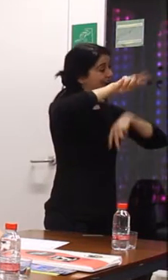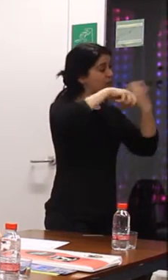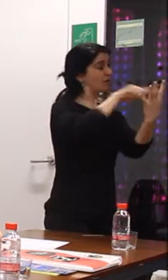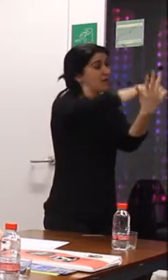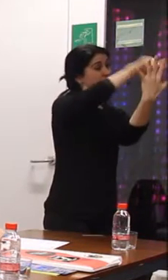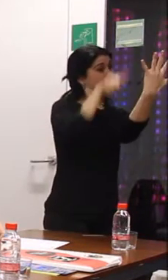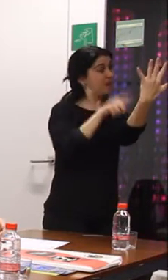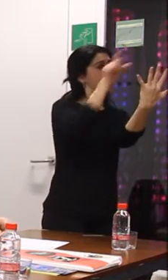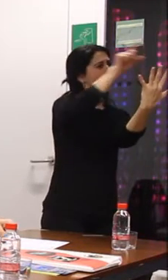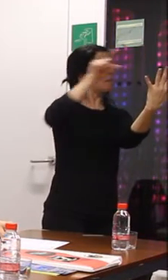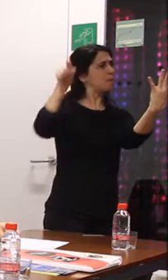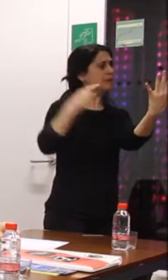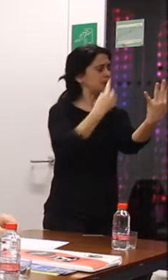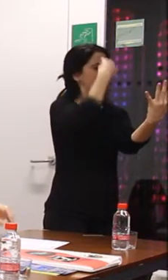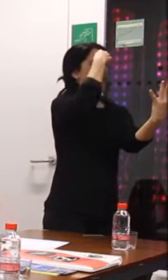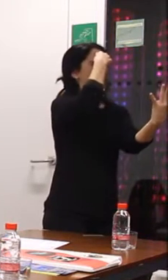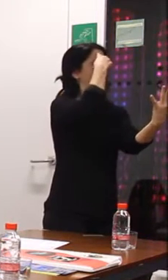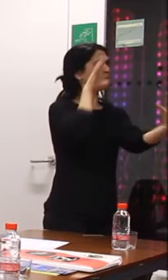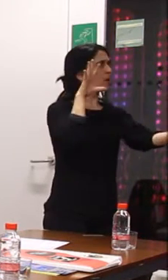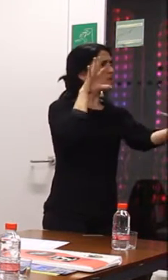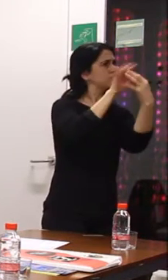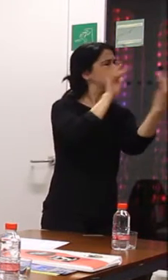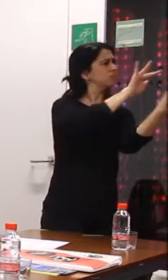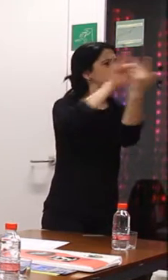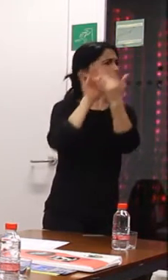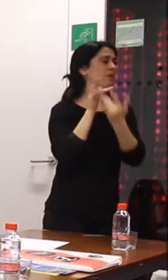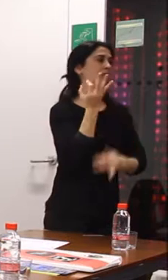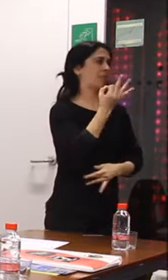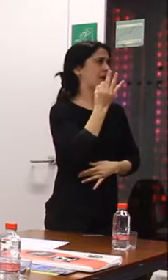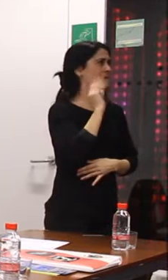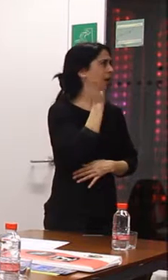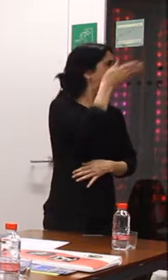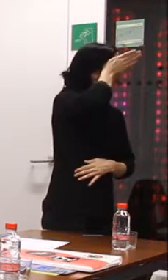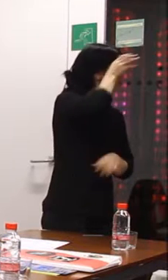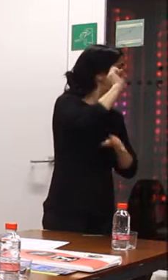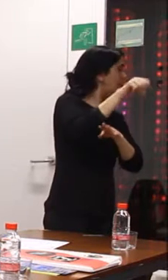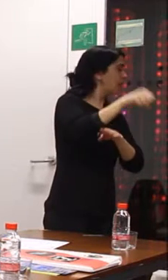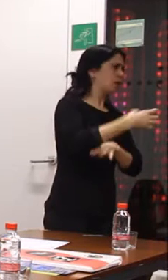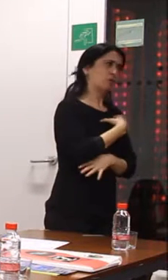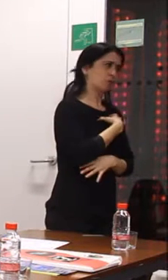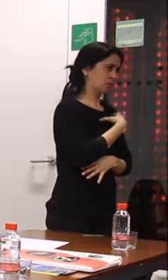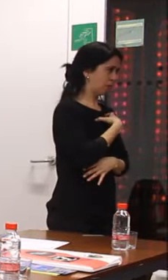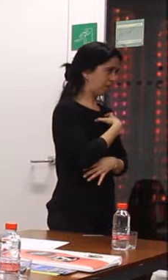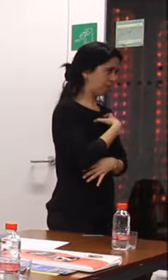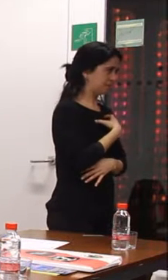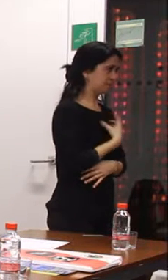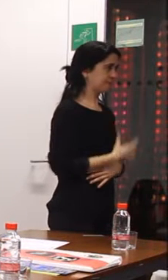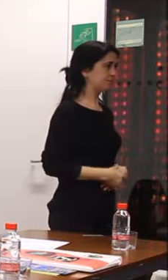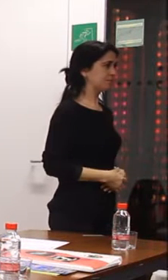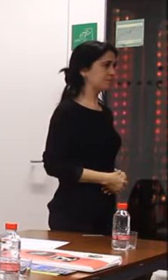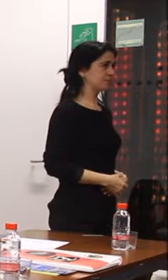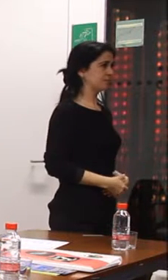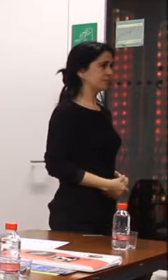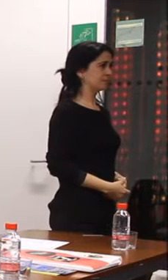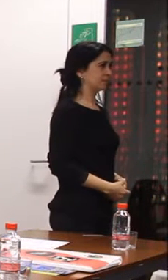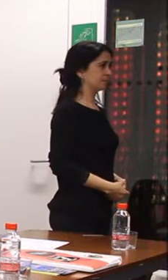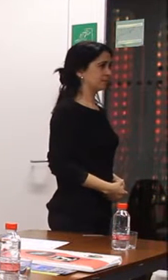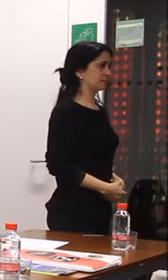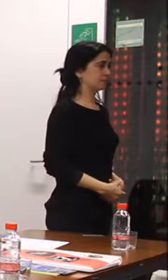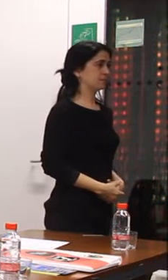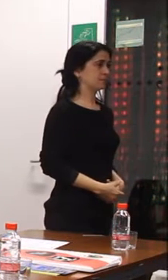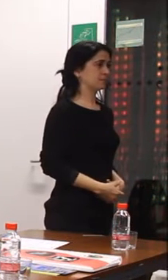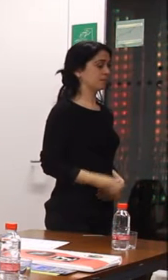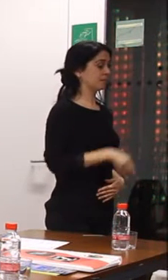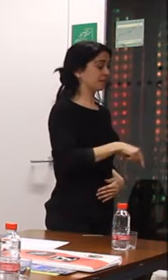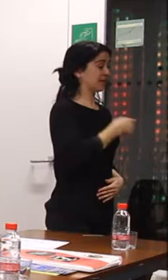problema y de la pobreza energética, por tanto hay que contar con ellas. Desde un enfoque, normalmente se utilizan